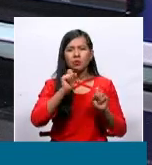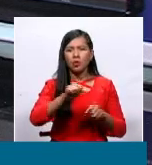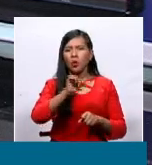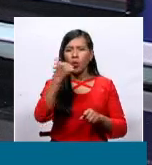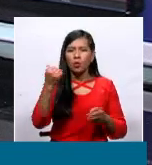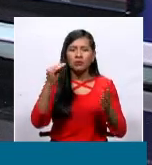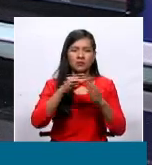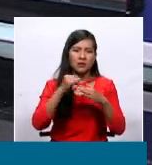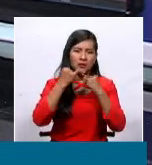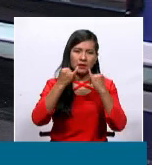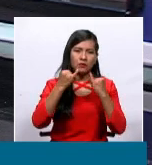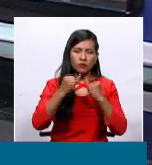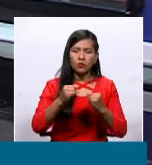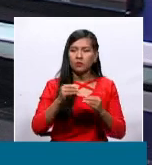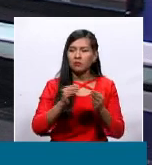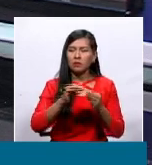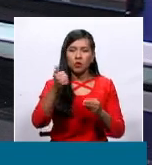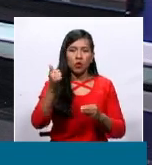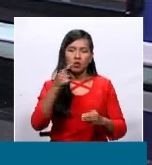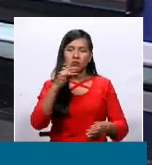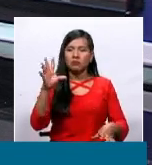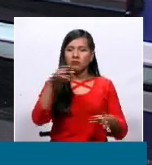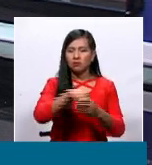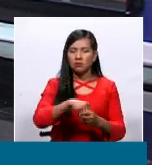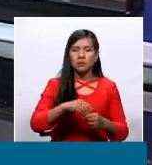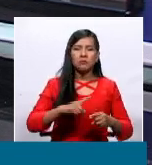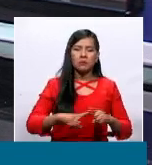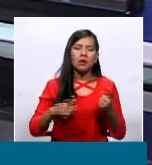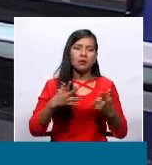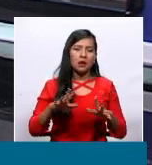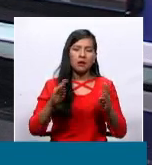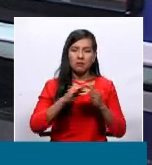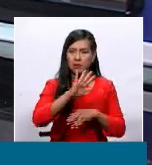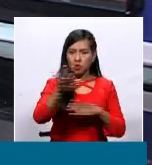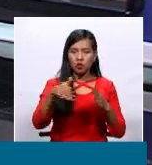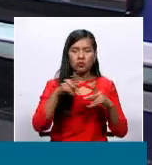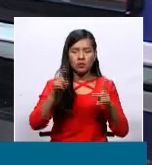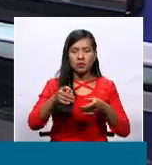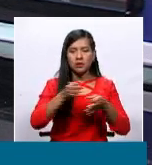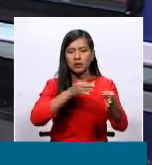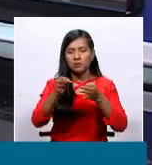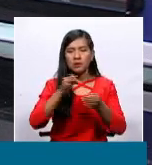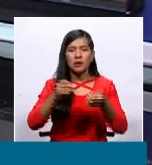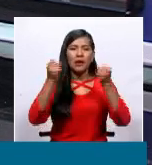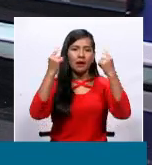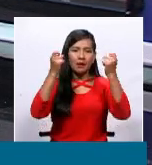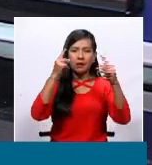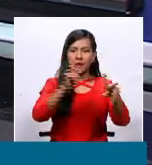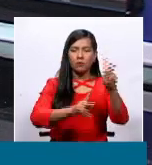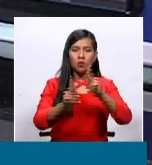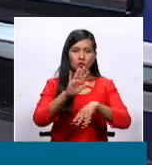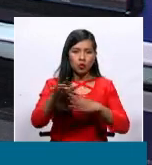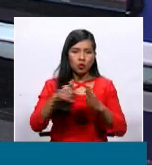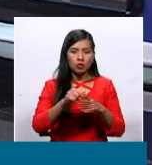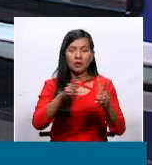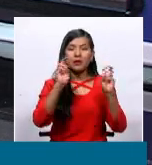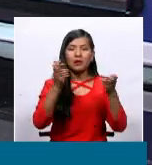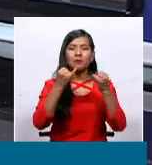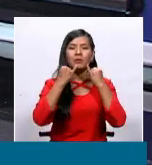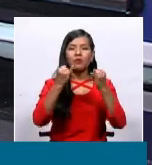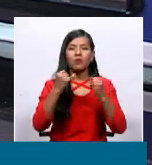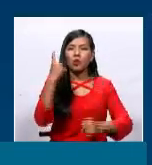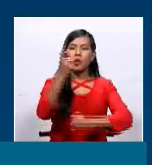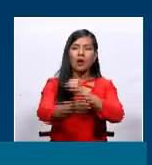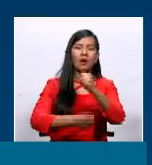otro tipo de intervención, claro, lo importante aquí es entender y explicar además a la población que se trataba de un informe de